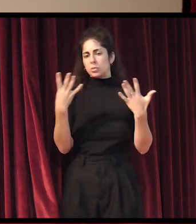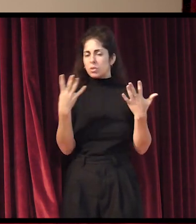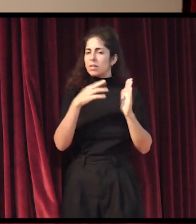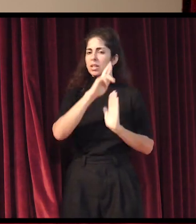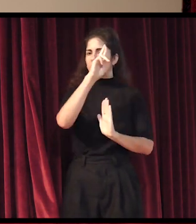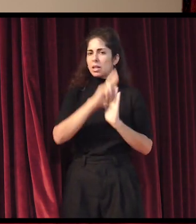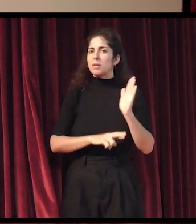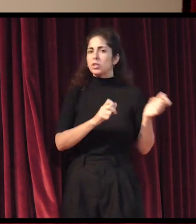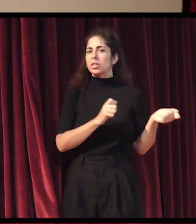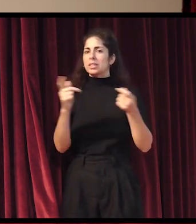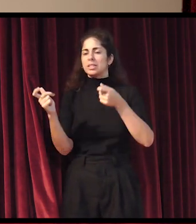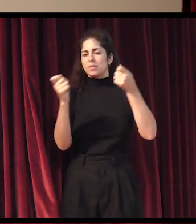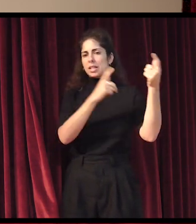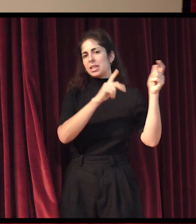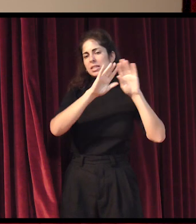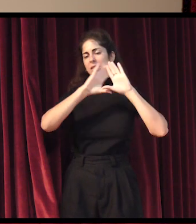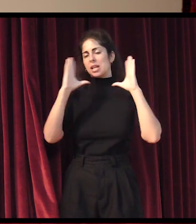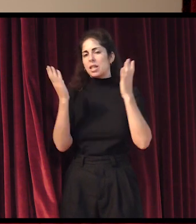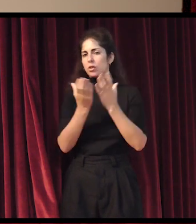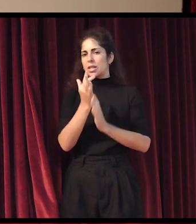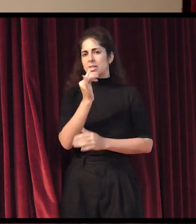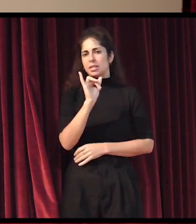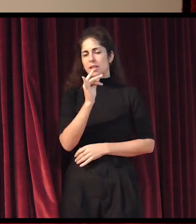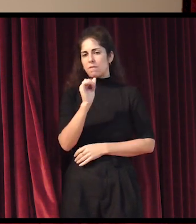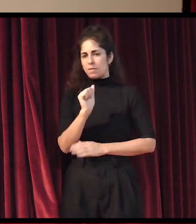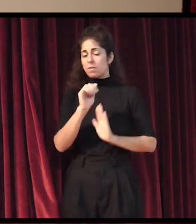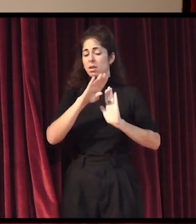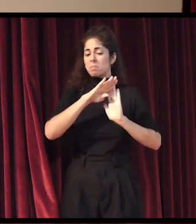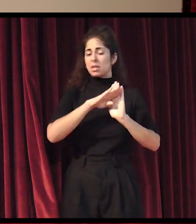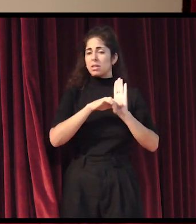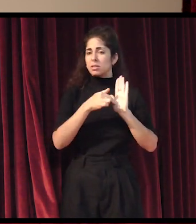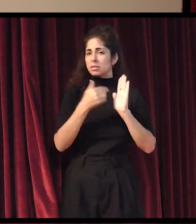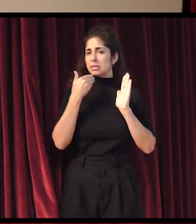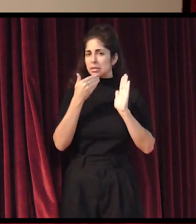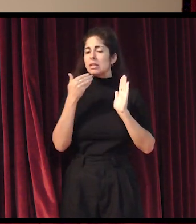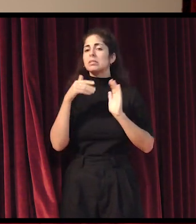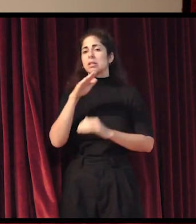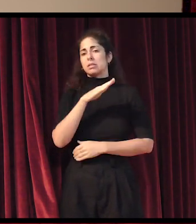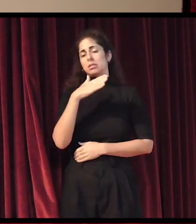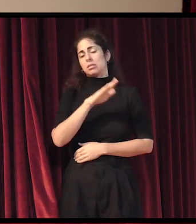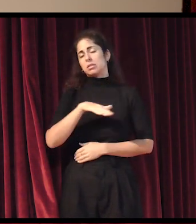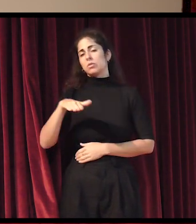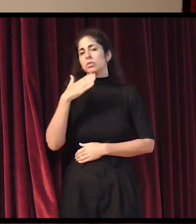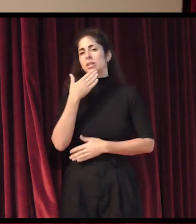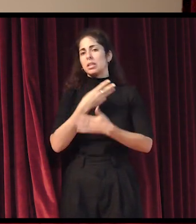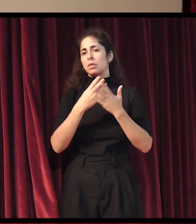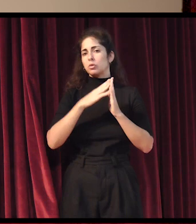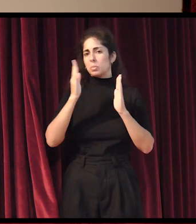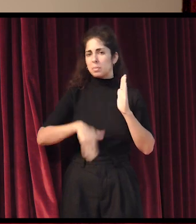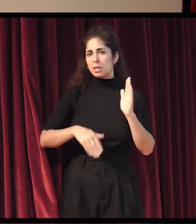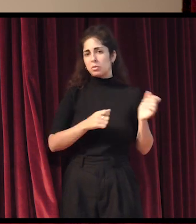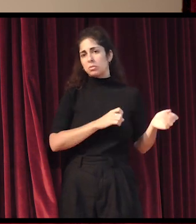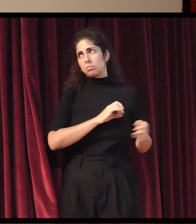Transferencias Internacionales de la FIFA. Estas medidas han servido para reducir el número de menores enviados lejos de sus familias y en